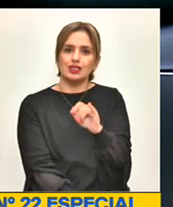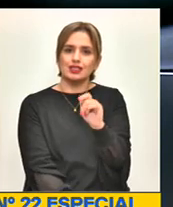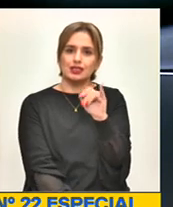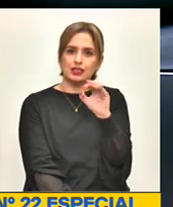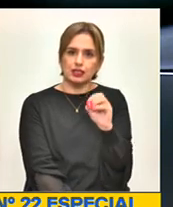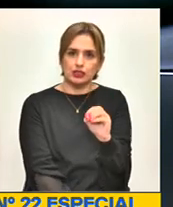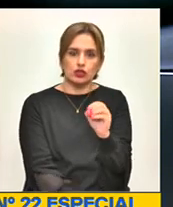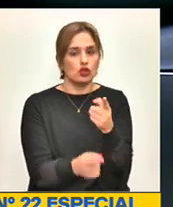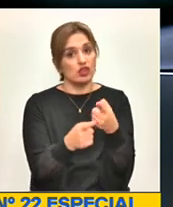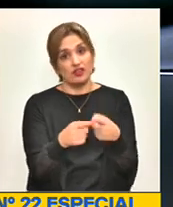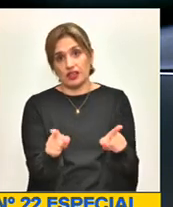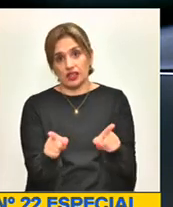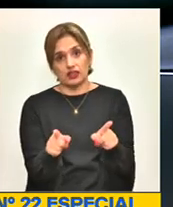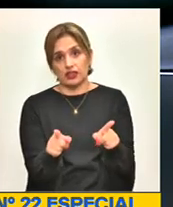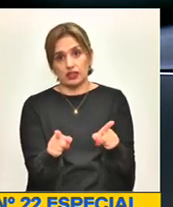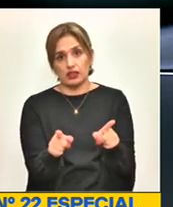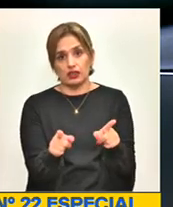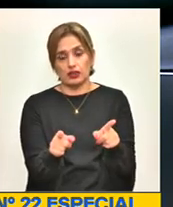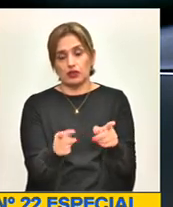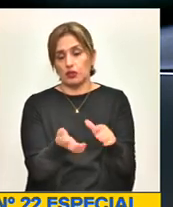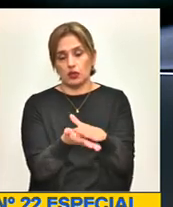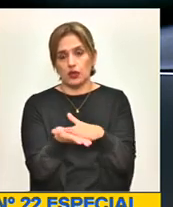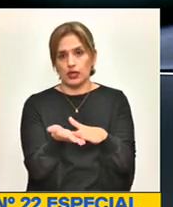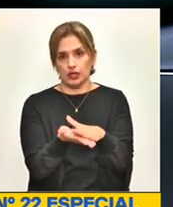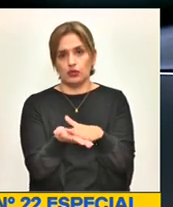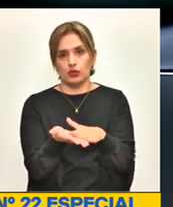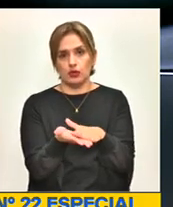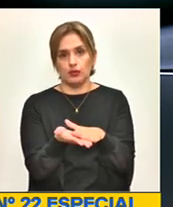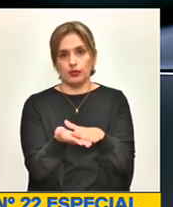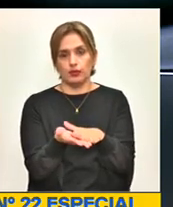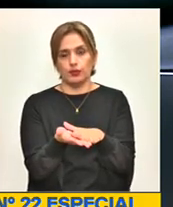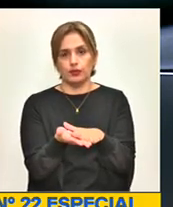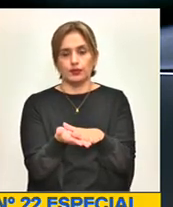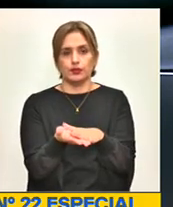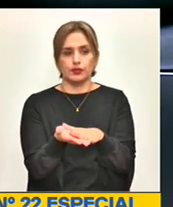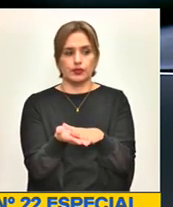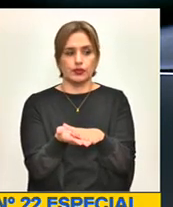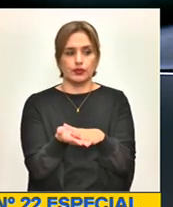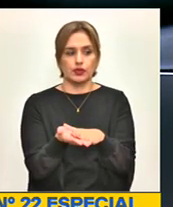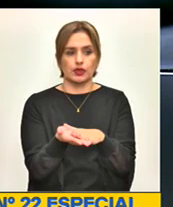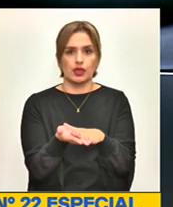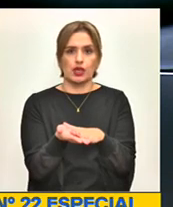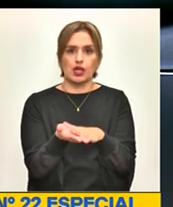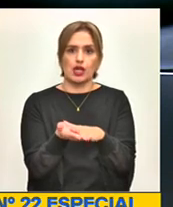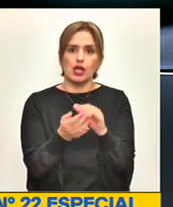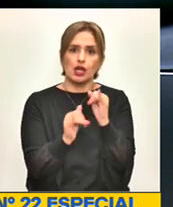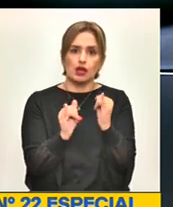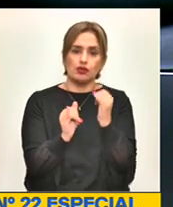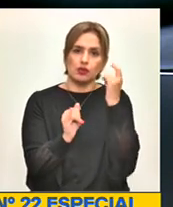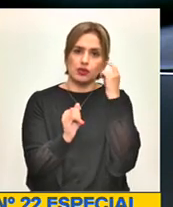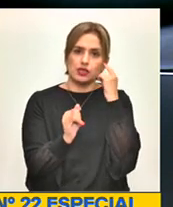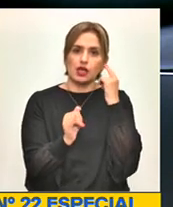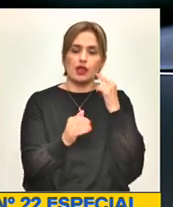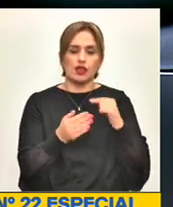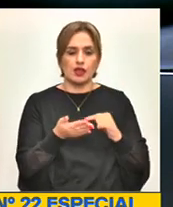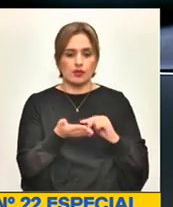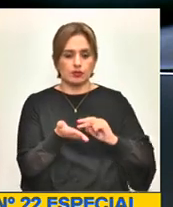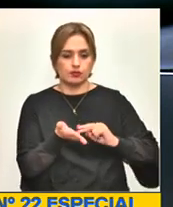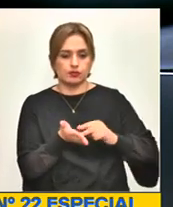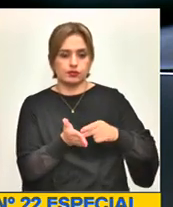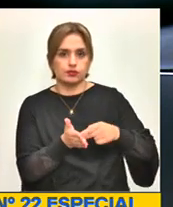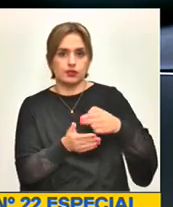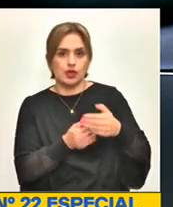distinto como es el estado de sitio en la Macro zona Sur es la lógica de tener que avanzar un paso más